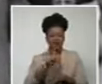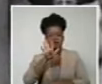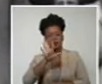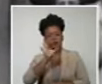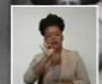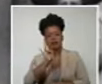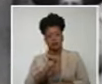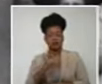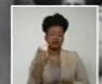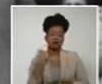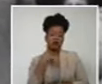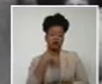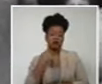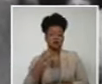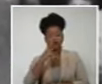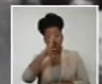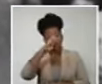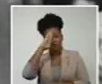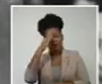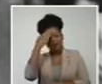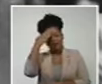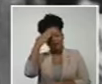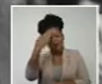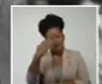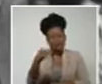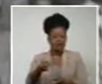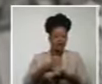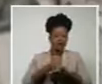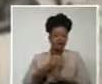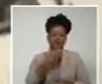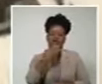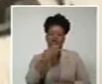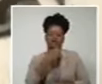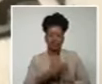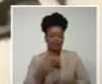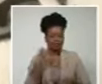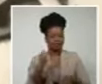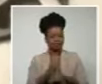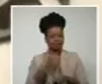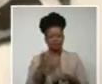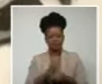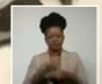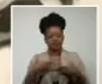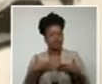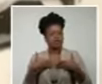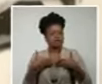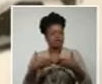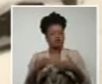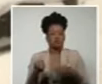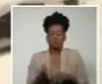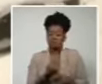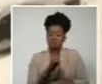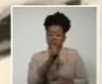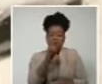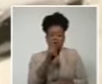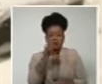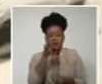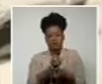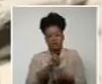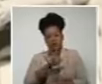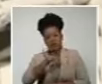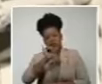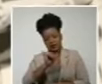años gracias al empeño humanista del comandante Fidel Castro y a la disposición de los primeros 56